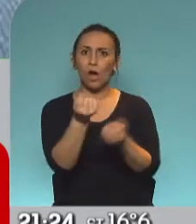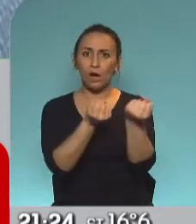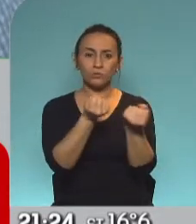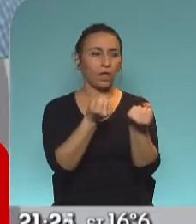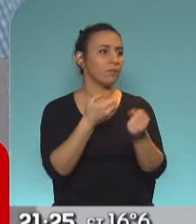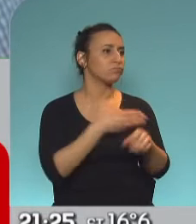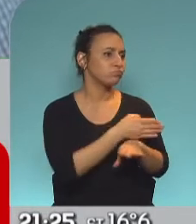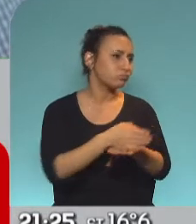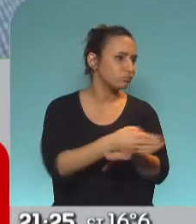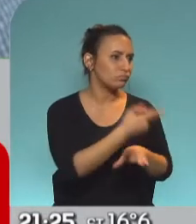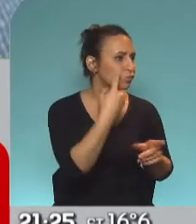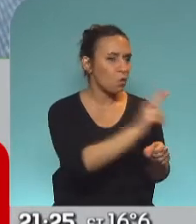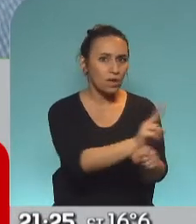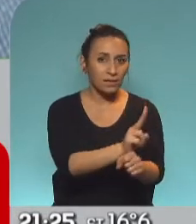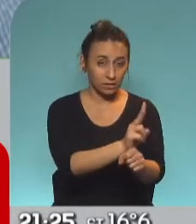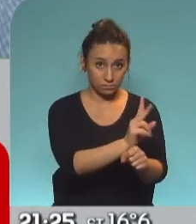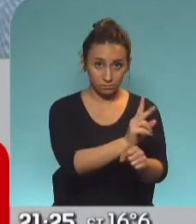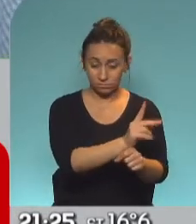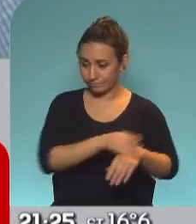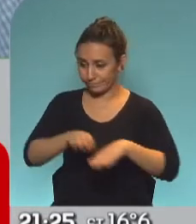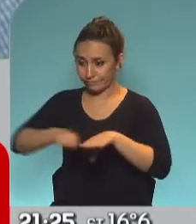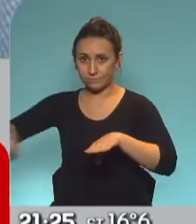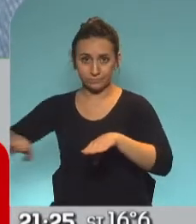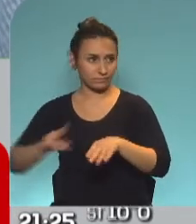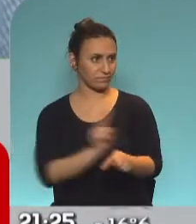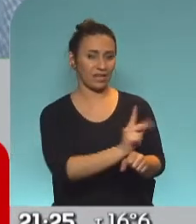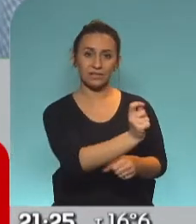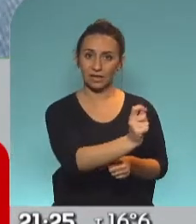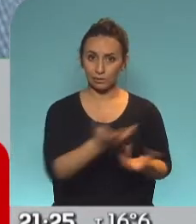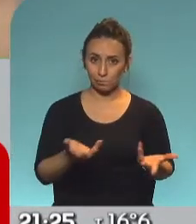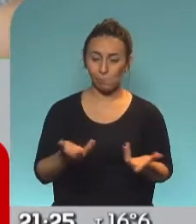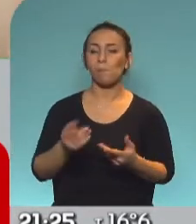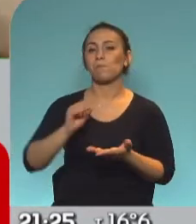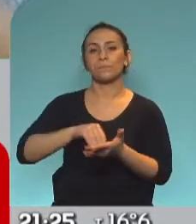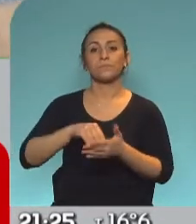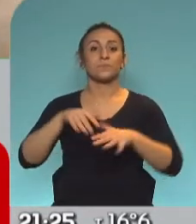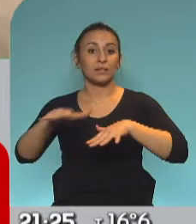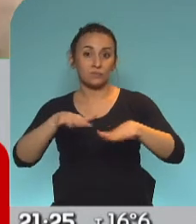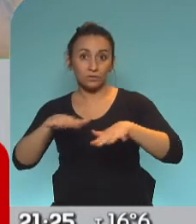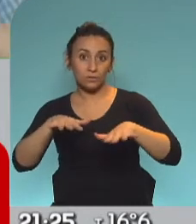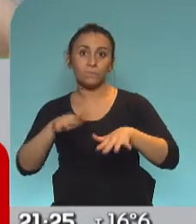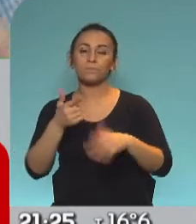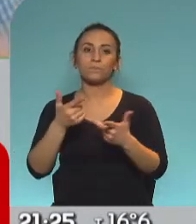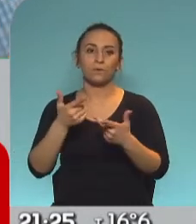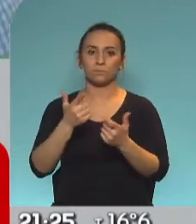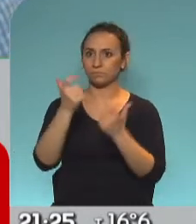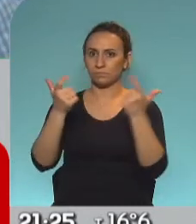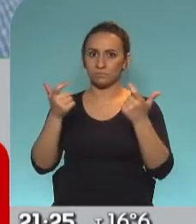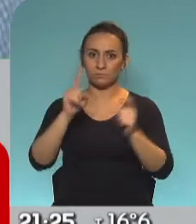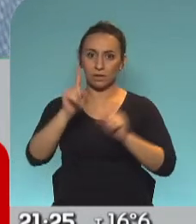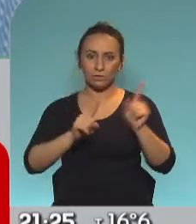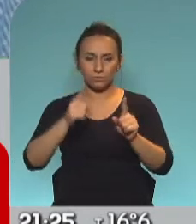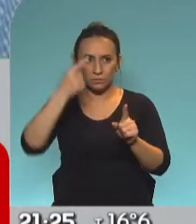además, que esta circunstancia, digamos, de paritaria armada provoca que mucha gente, que a mucha gente le aparezcan fantasmas